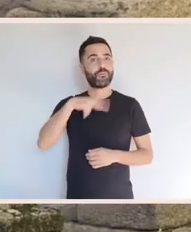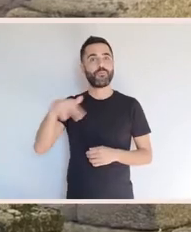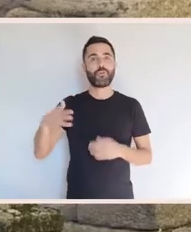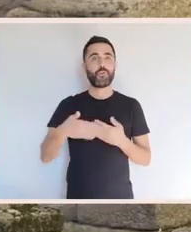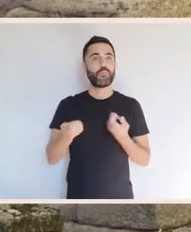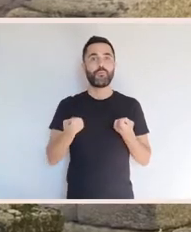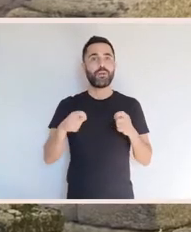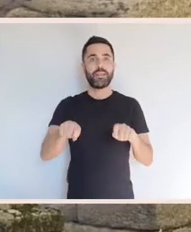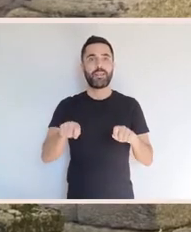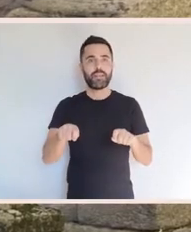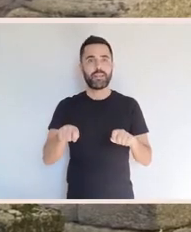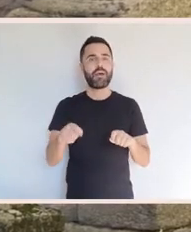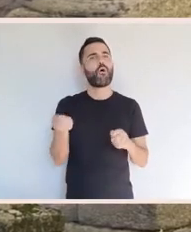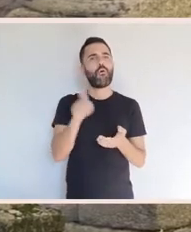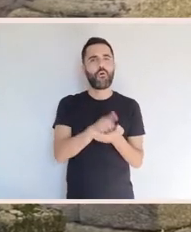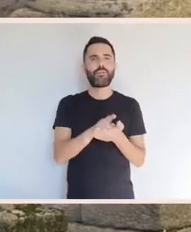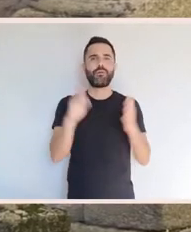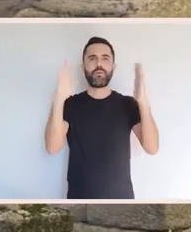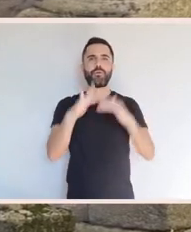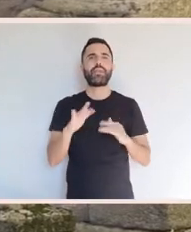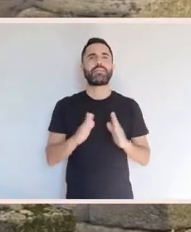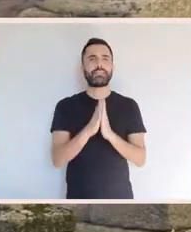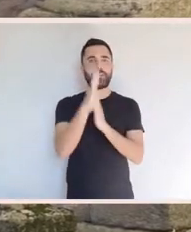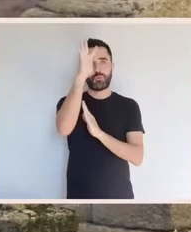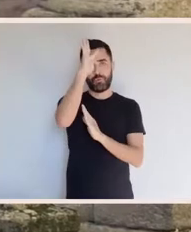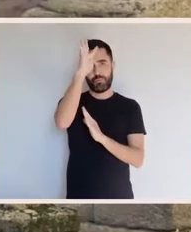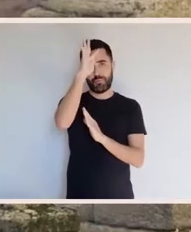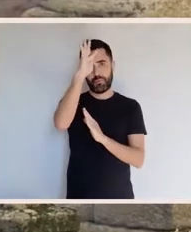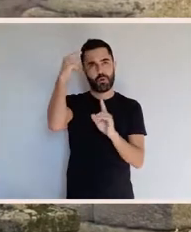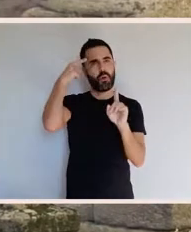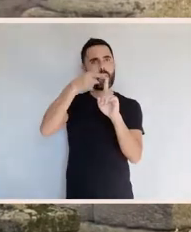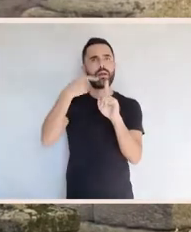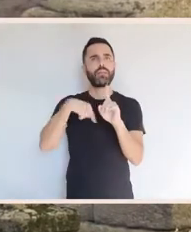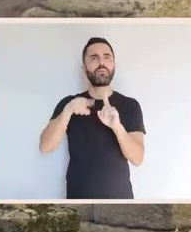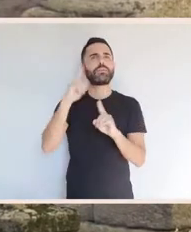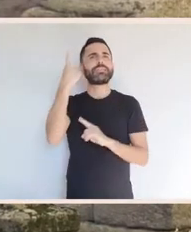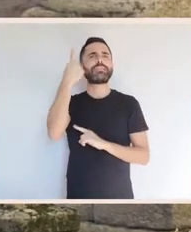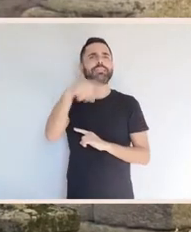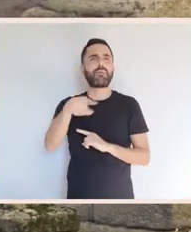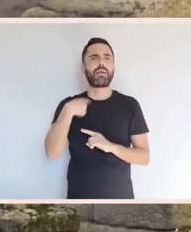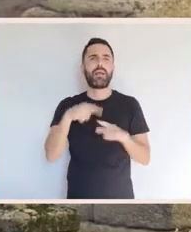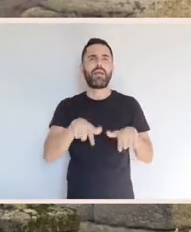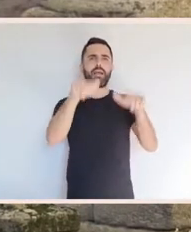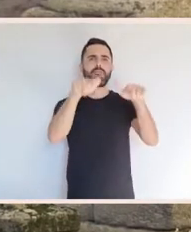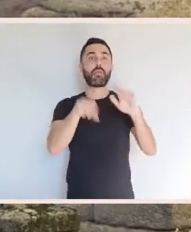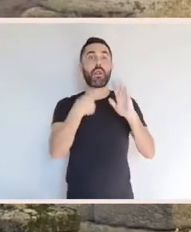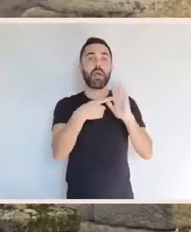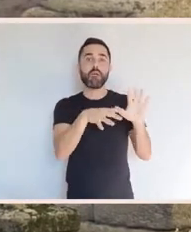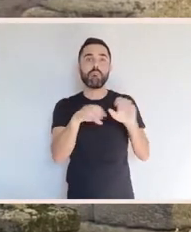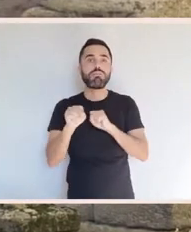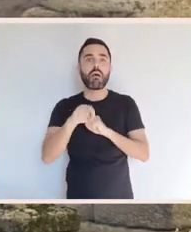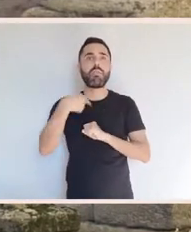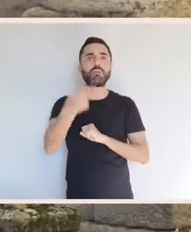Ola, hoxe en o Museo a Porta Pechada regresamos ás ruínas de San Domingos para coñecer que ocorreu con este edificio tras a